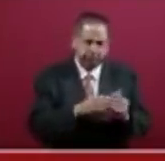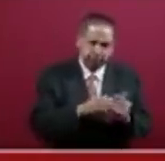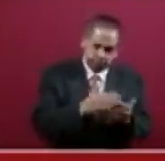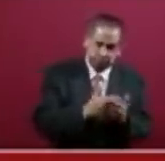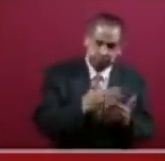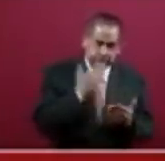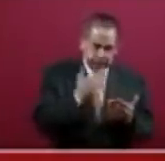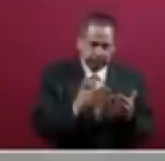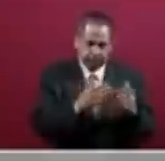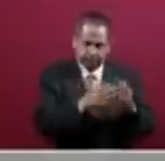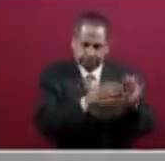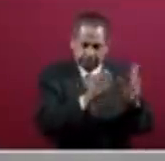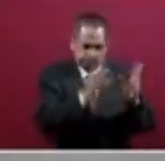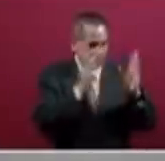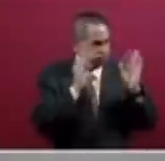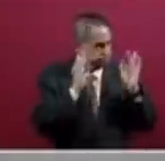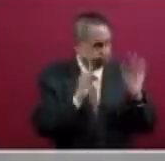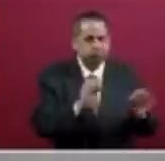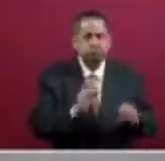persuadiendo.